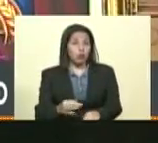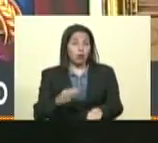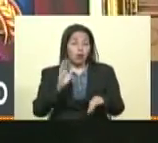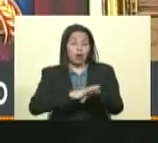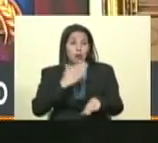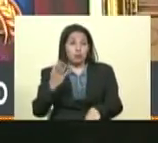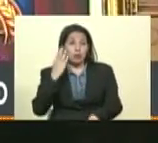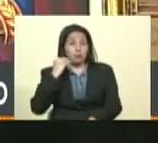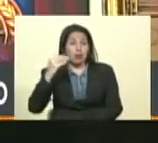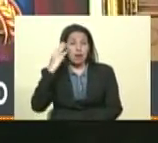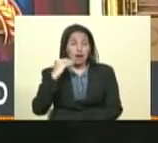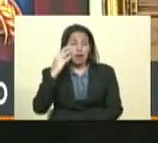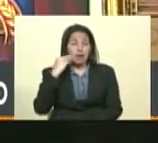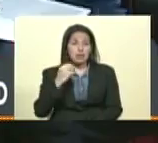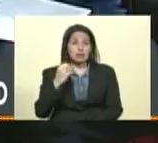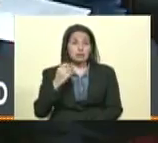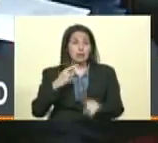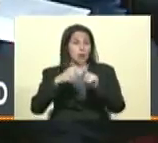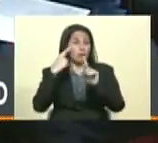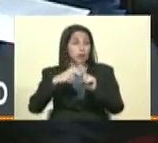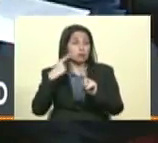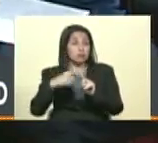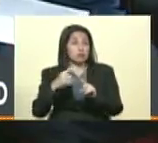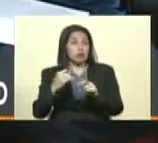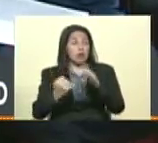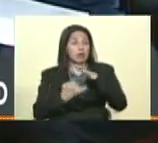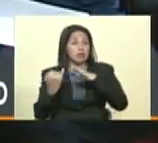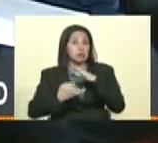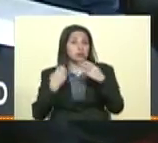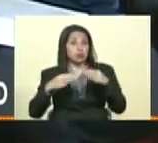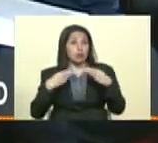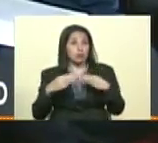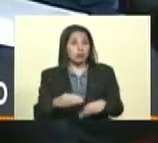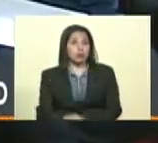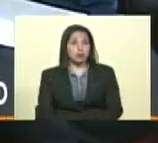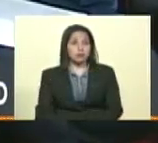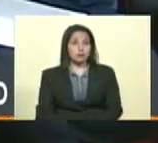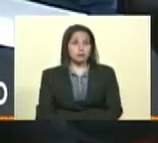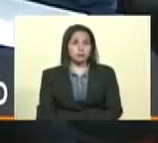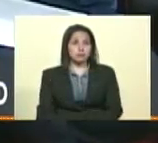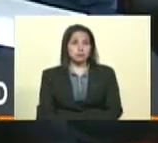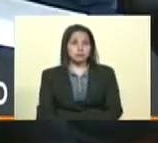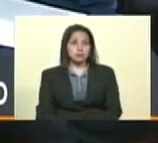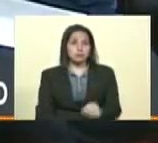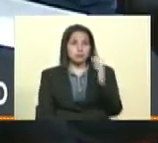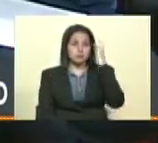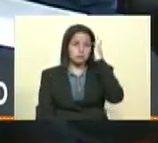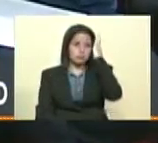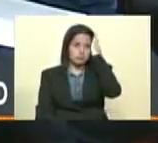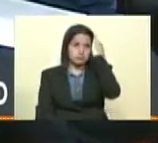experiencias muy positivas en varias instituciones públicas. Muy positivas.